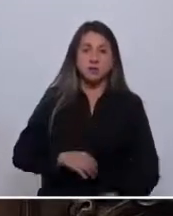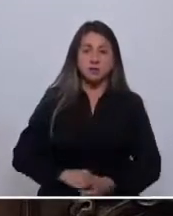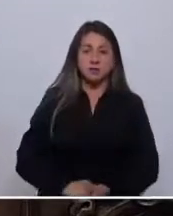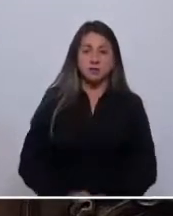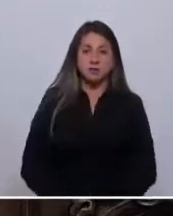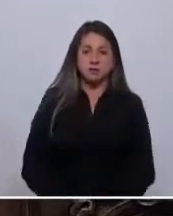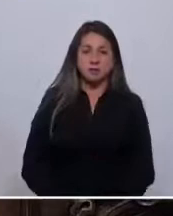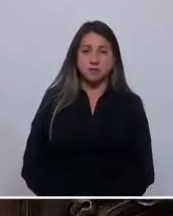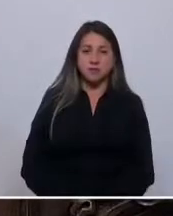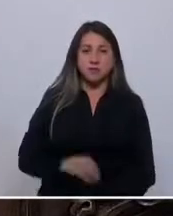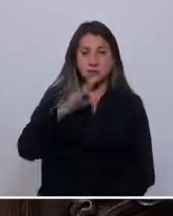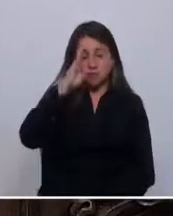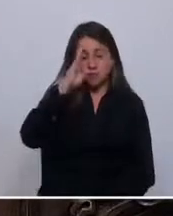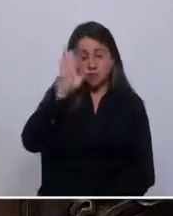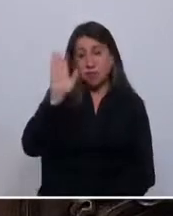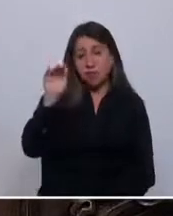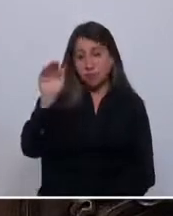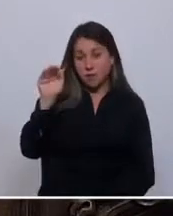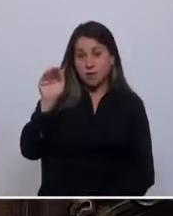Me despido